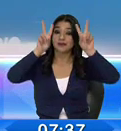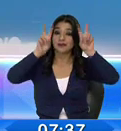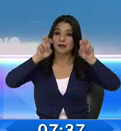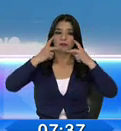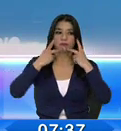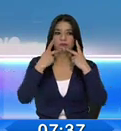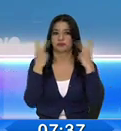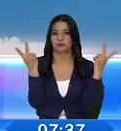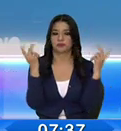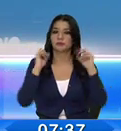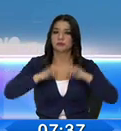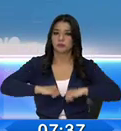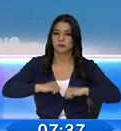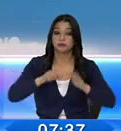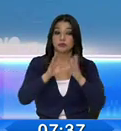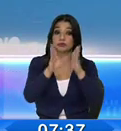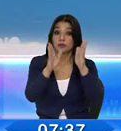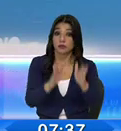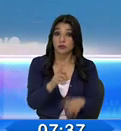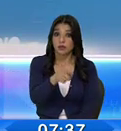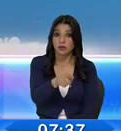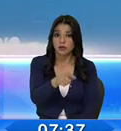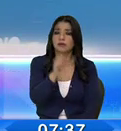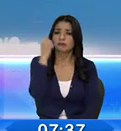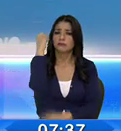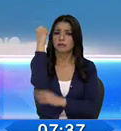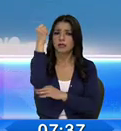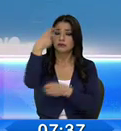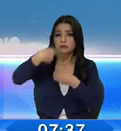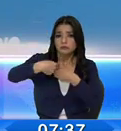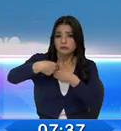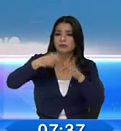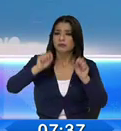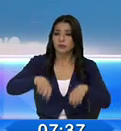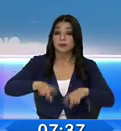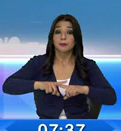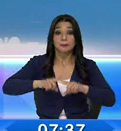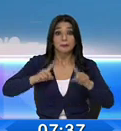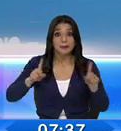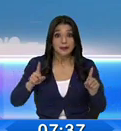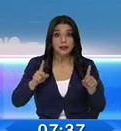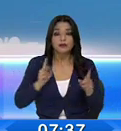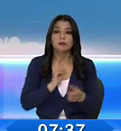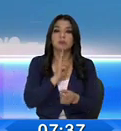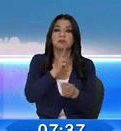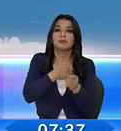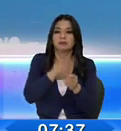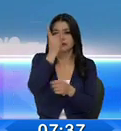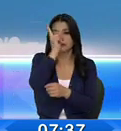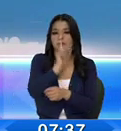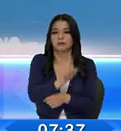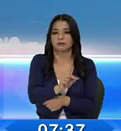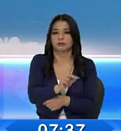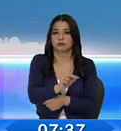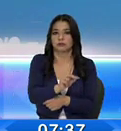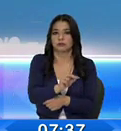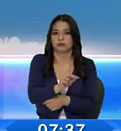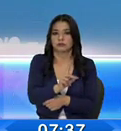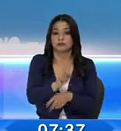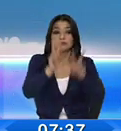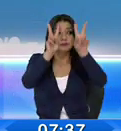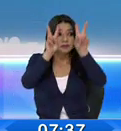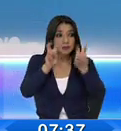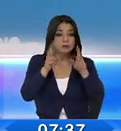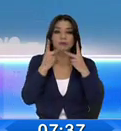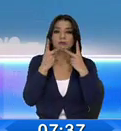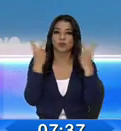público es decir el ciudadano ejerce el derecho de participación siempre y cuando sea parte de la toma de decisiones sobre todos los asuntos de